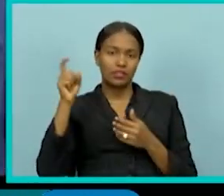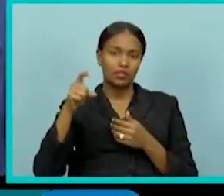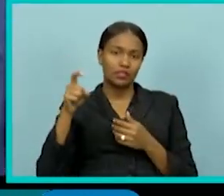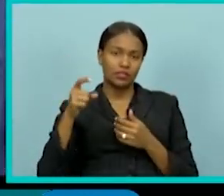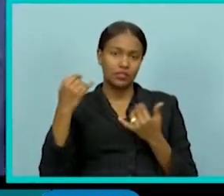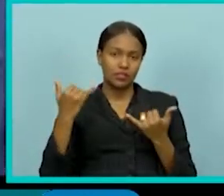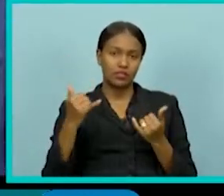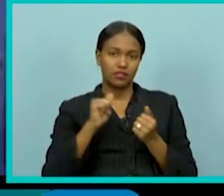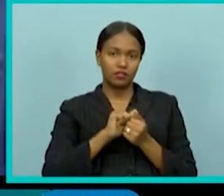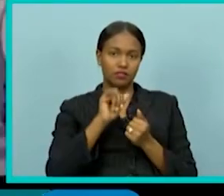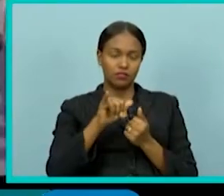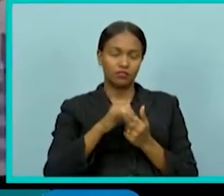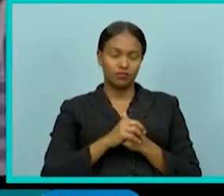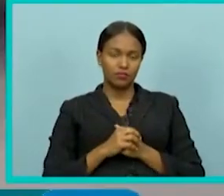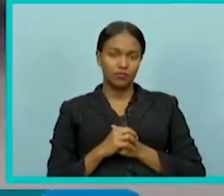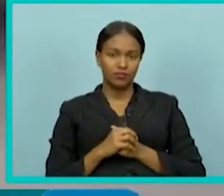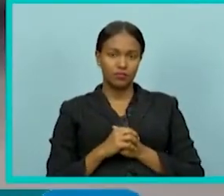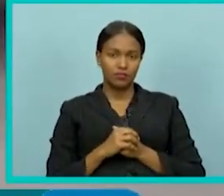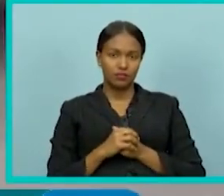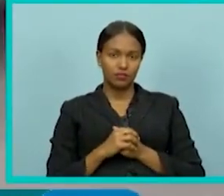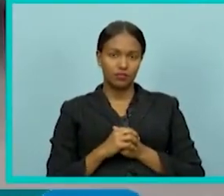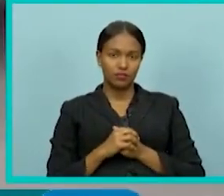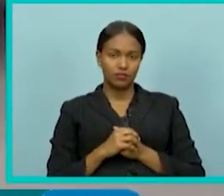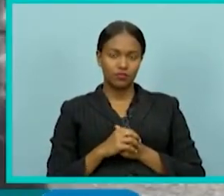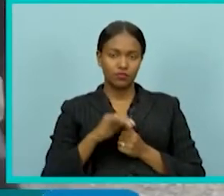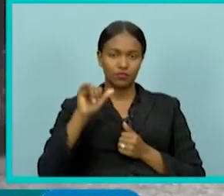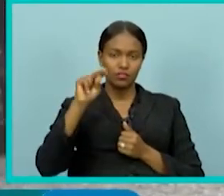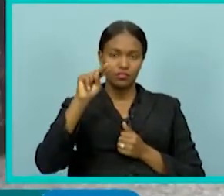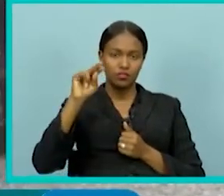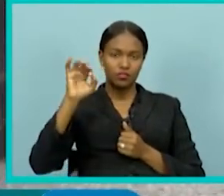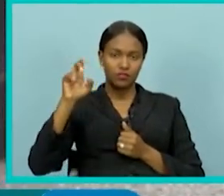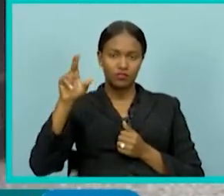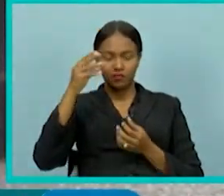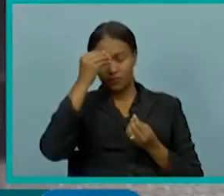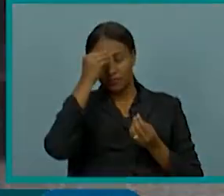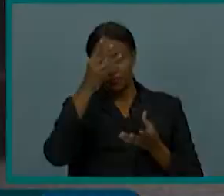vivir en un país seguro. Jennifer Agramonte, Central de Noticias.